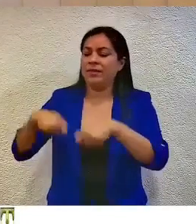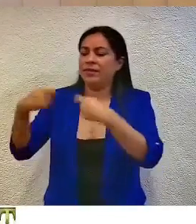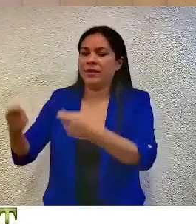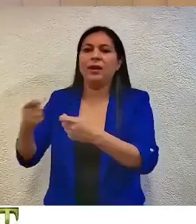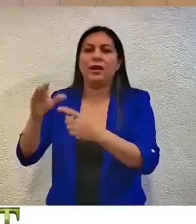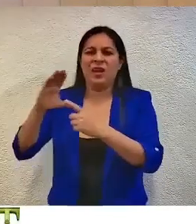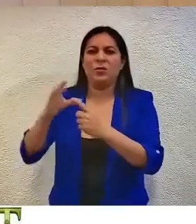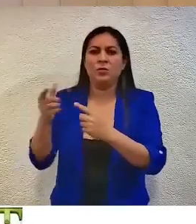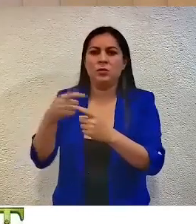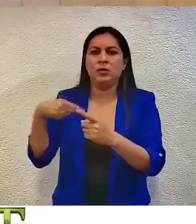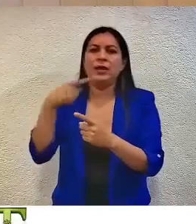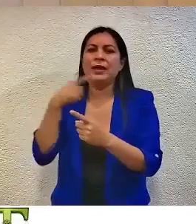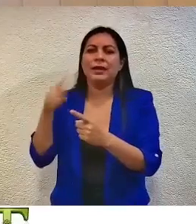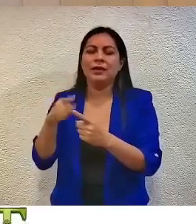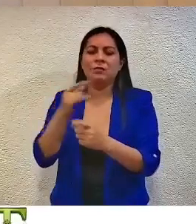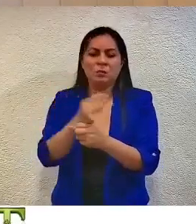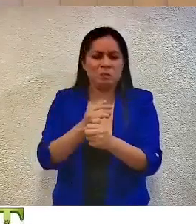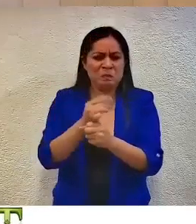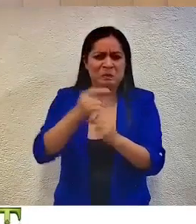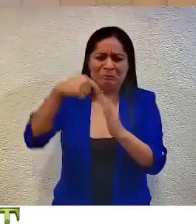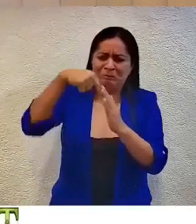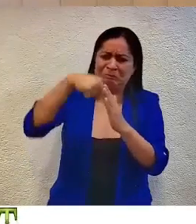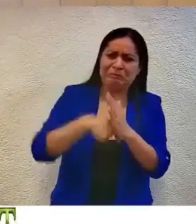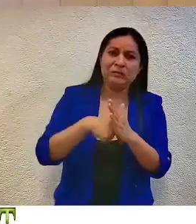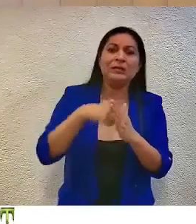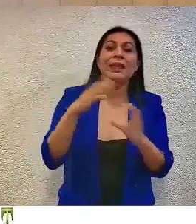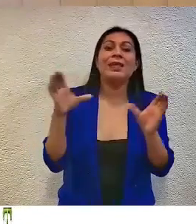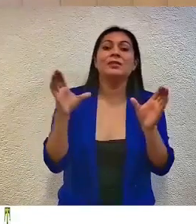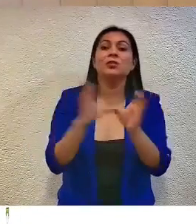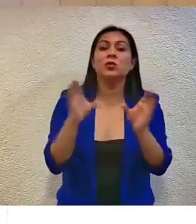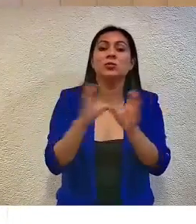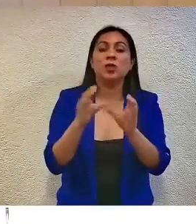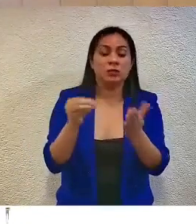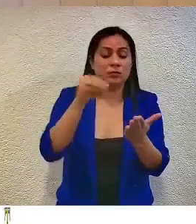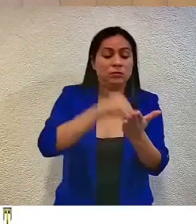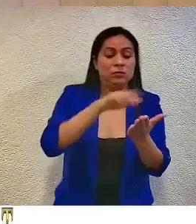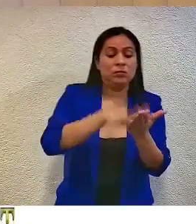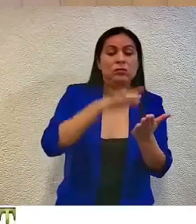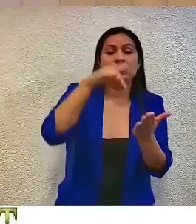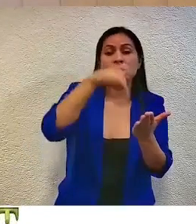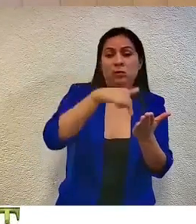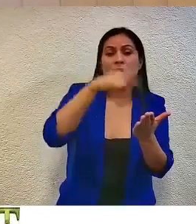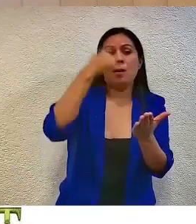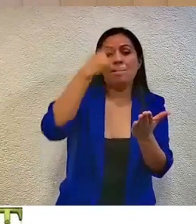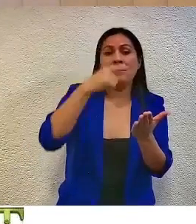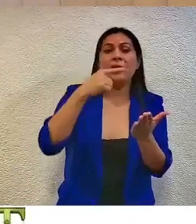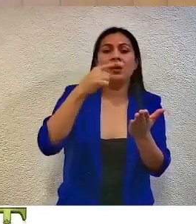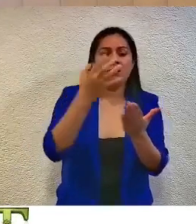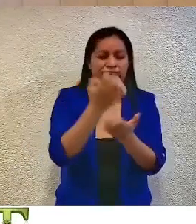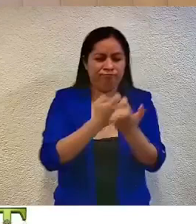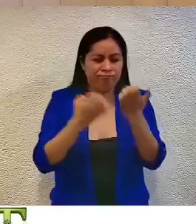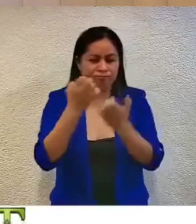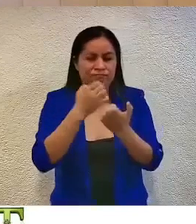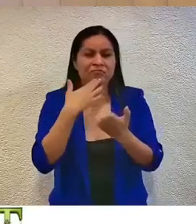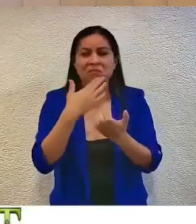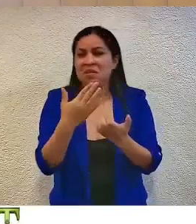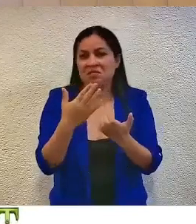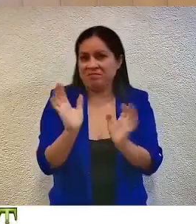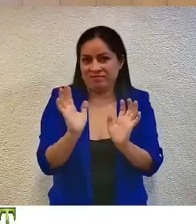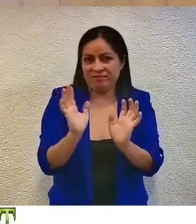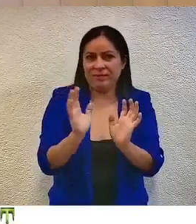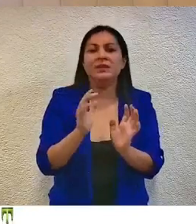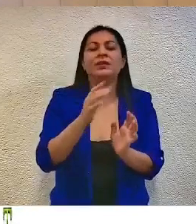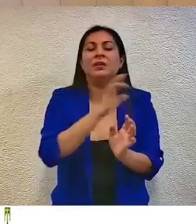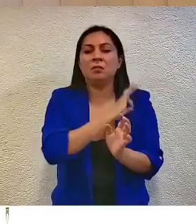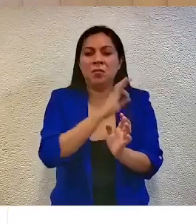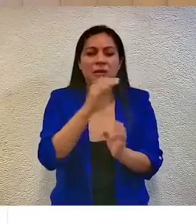Denuncias requiere de un análisis exhaustivo de las constancias que integran el expediente para descartar que no se actualice alguna causal de